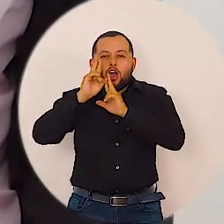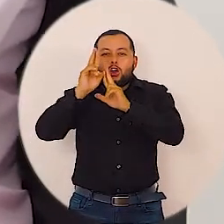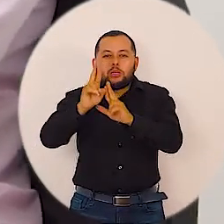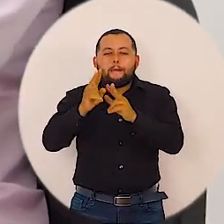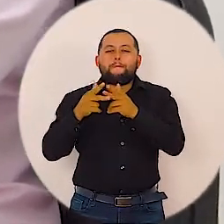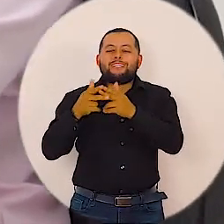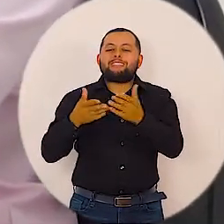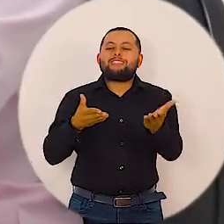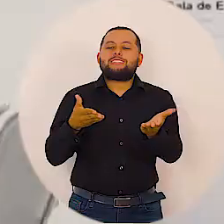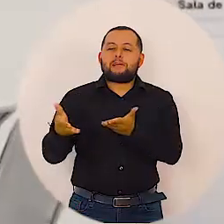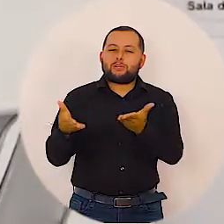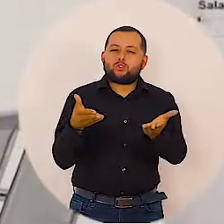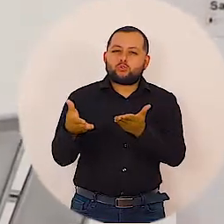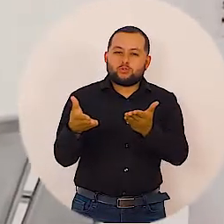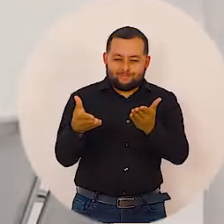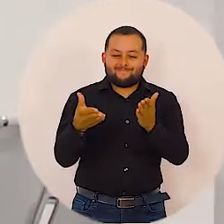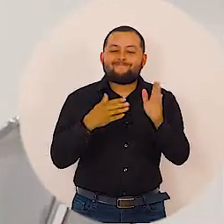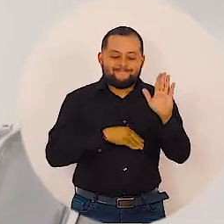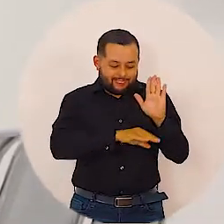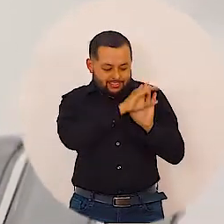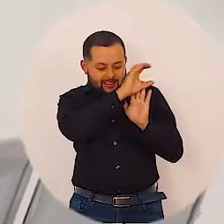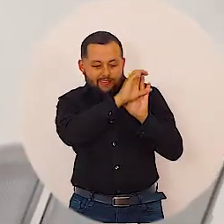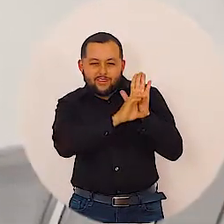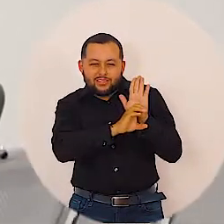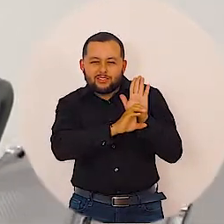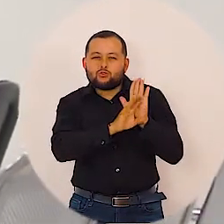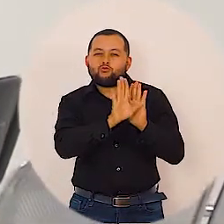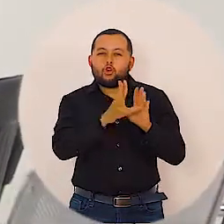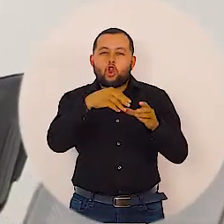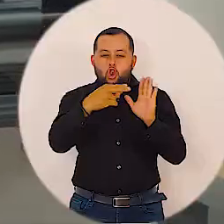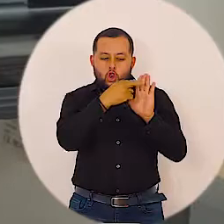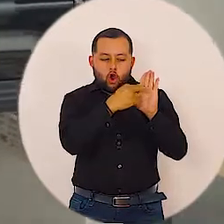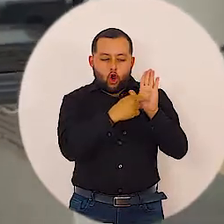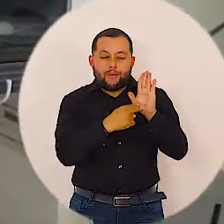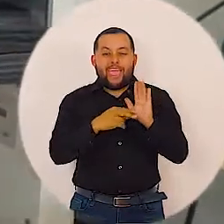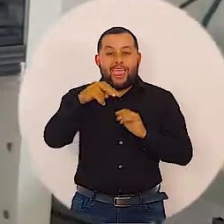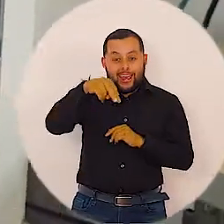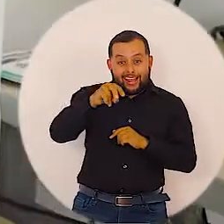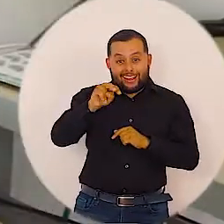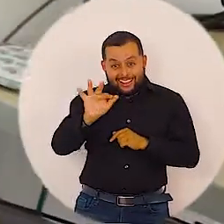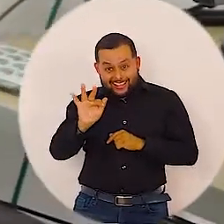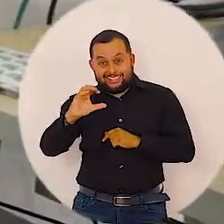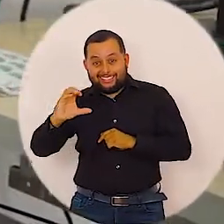la prestación del servicio con la certificación a través de la norma NTC